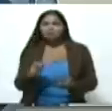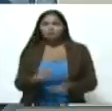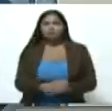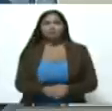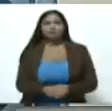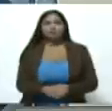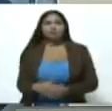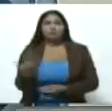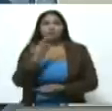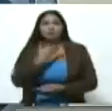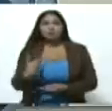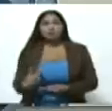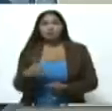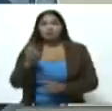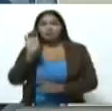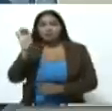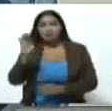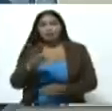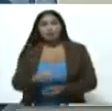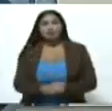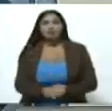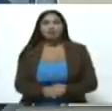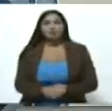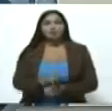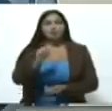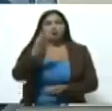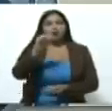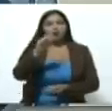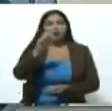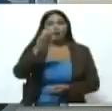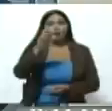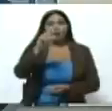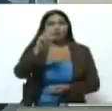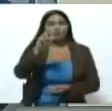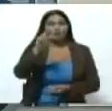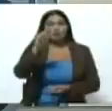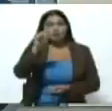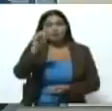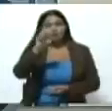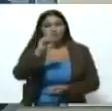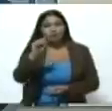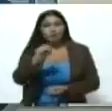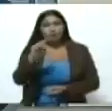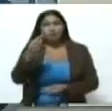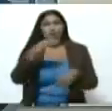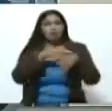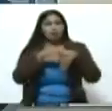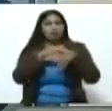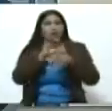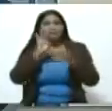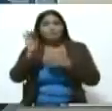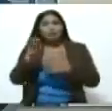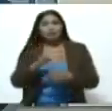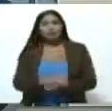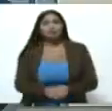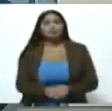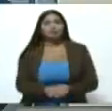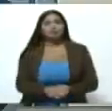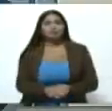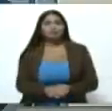al presidente de ese país, Andrés Duda, y al primer ministro también de ese país,